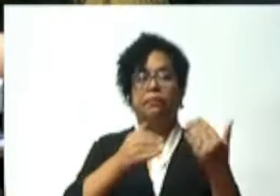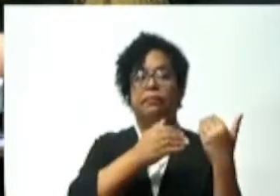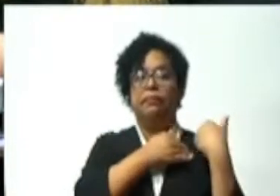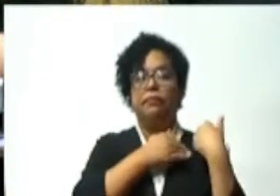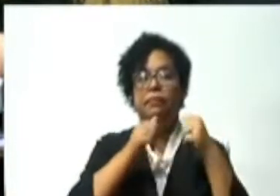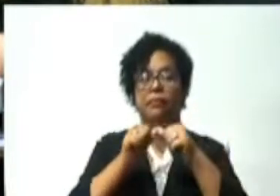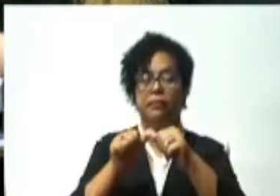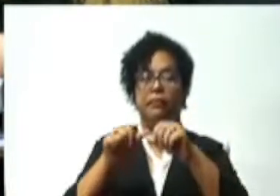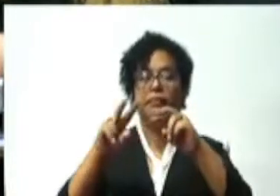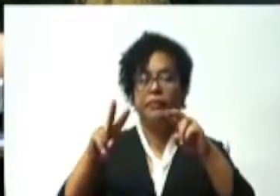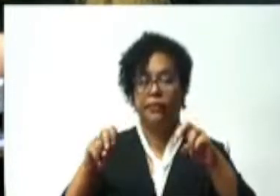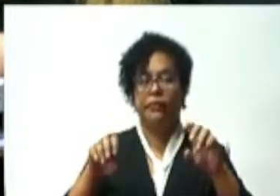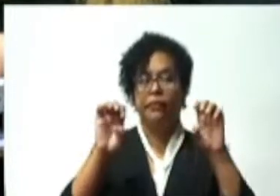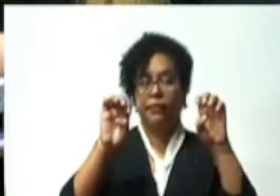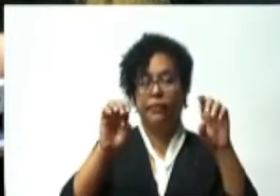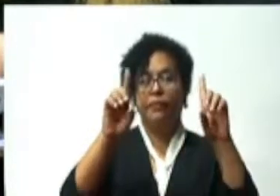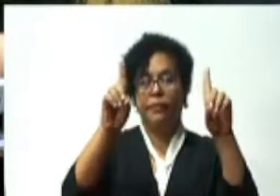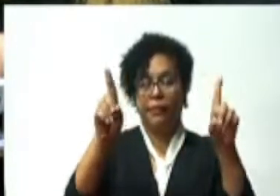Se había solicitado